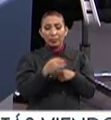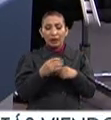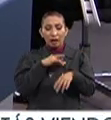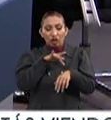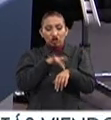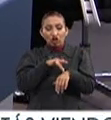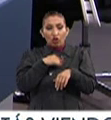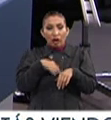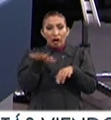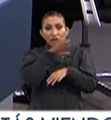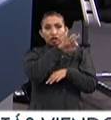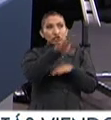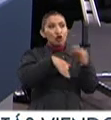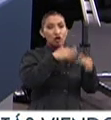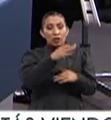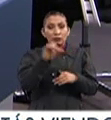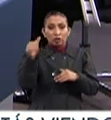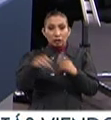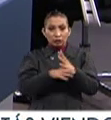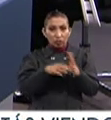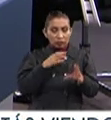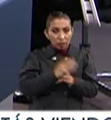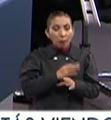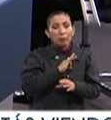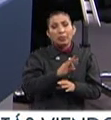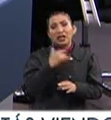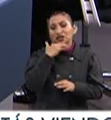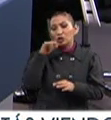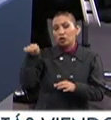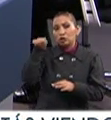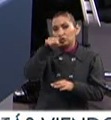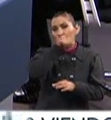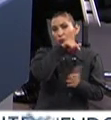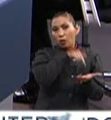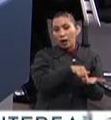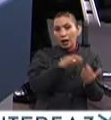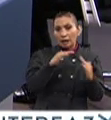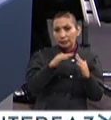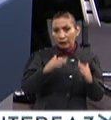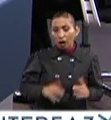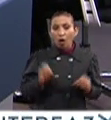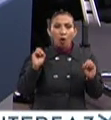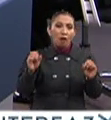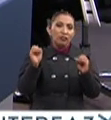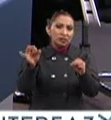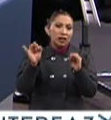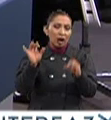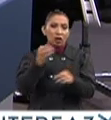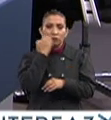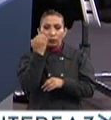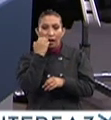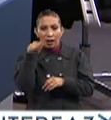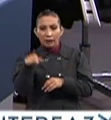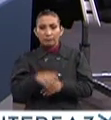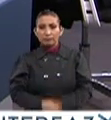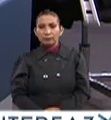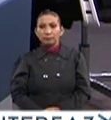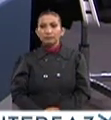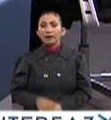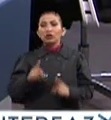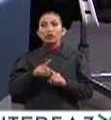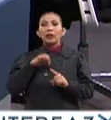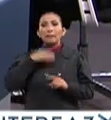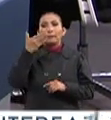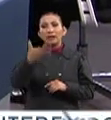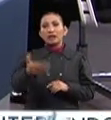estar contaminando todos los demás residuos o que pueden estar contaminando los diversos lugares de nuestra casa o de la oficina o de la escuela en donde están. Maestro, ¿dónde se